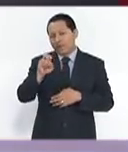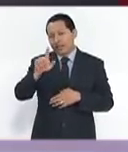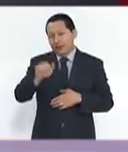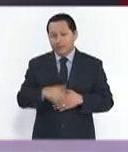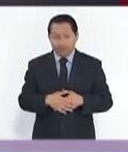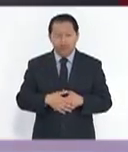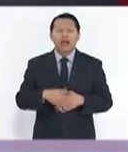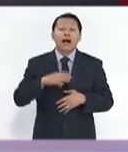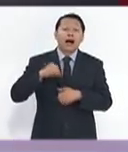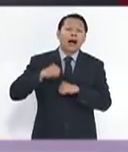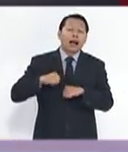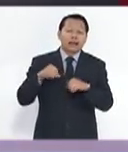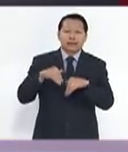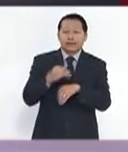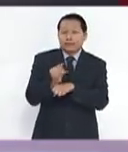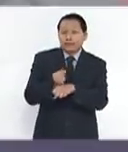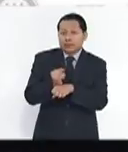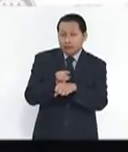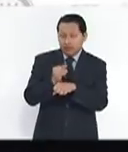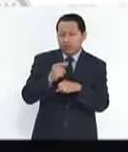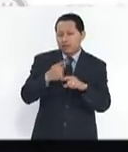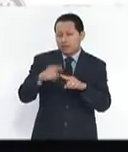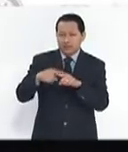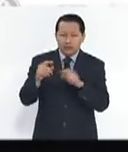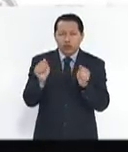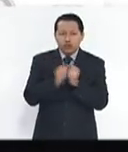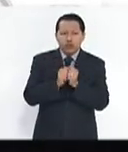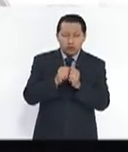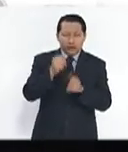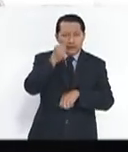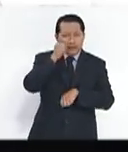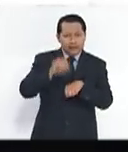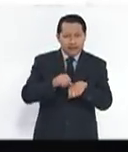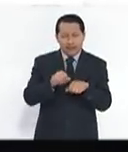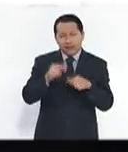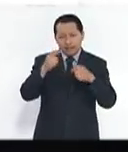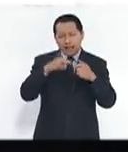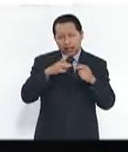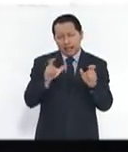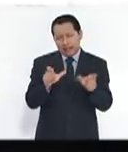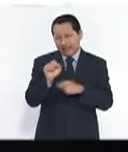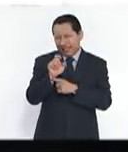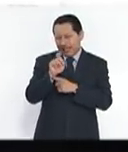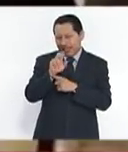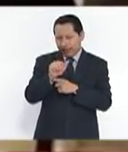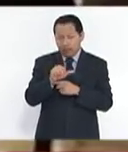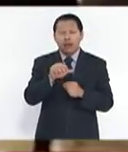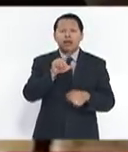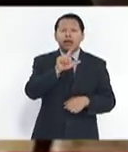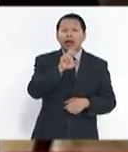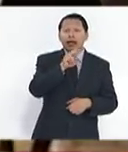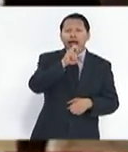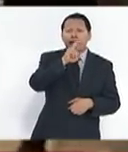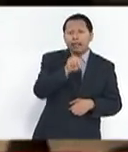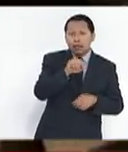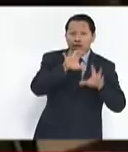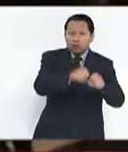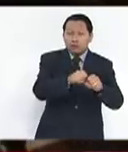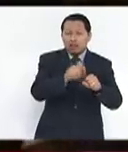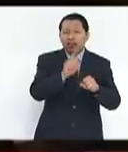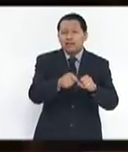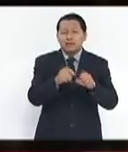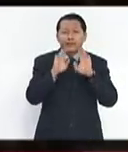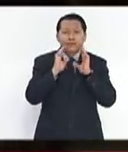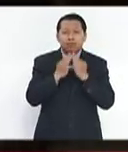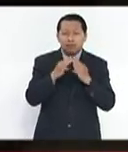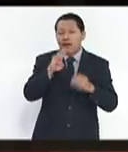Personal de la Agencia de Investigación Criminal, en coordinación con las Secretarías de la Defensa, detuvieron en la Ciudad de México a Lenin N., presunto integrante del cártel